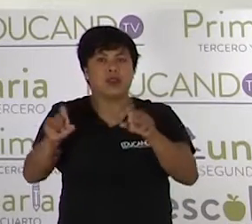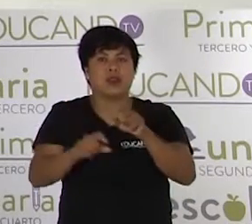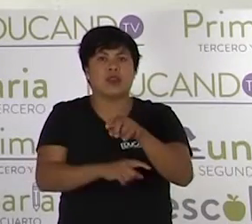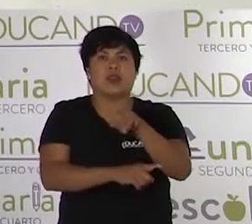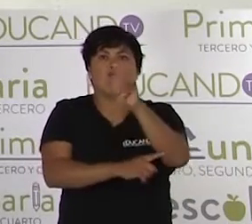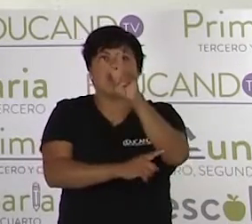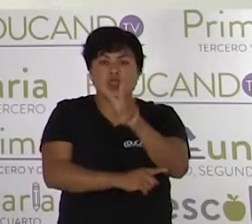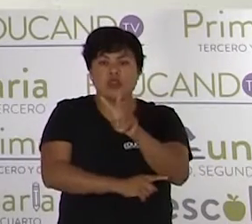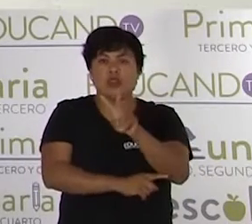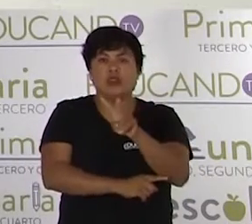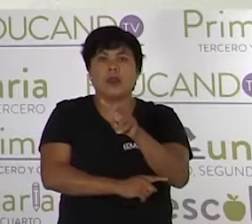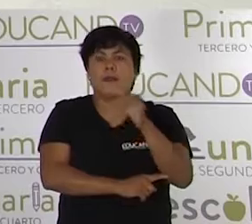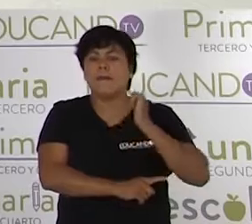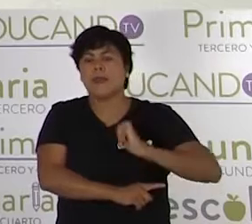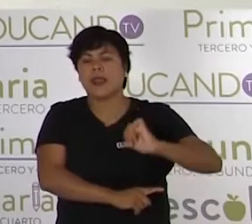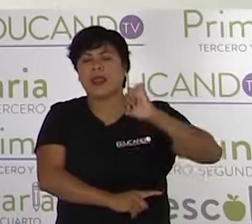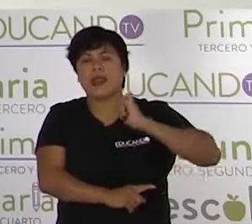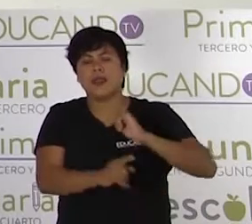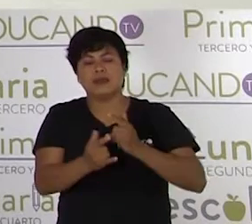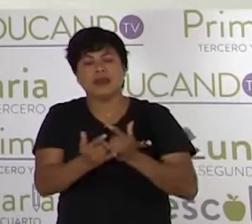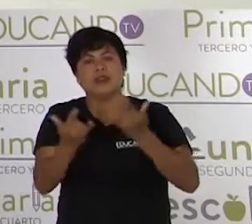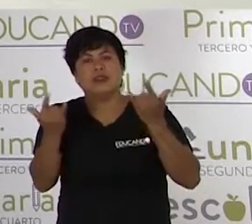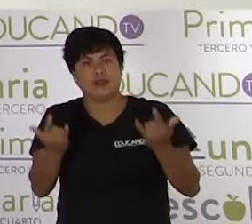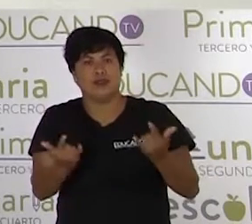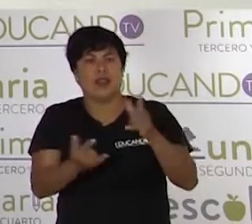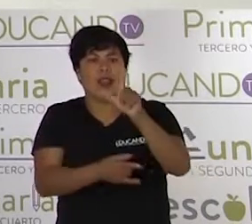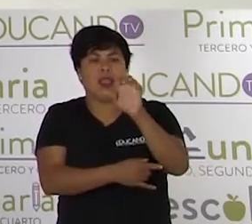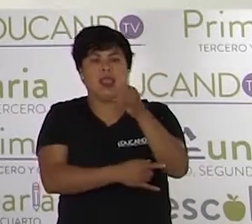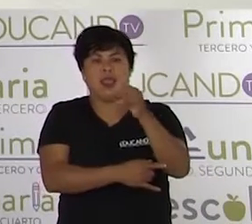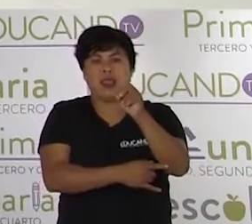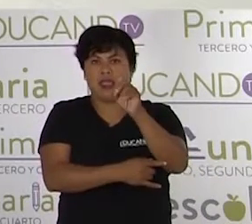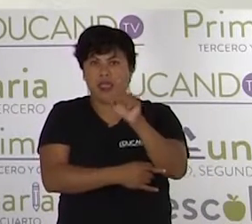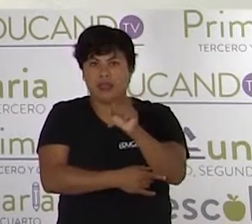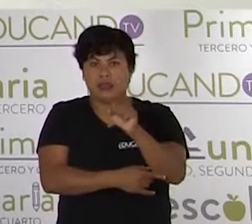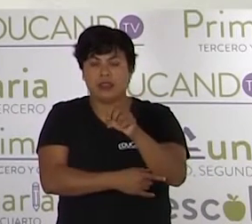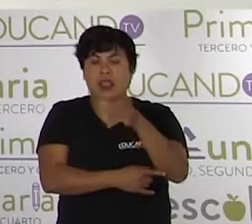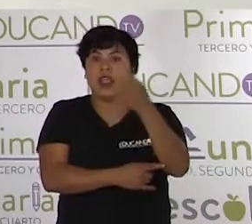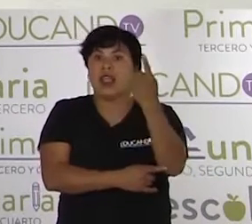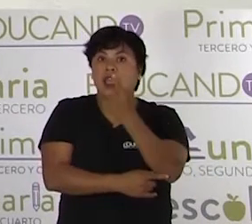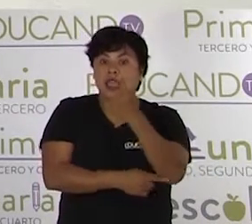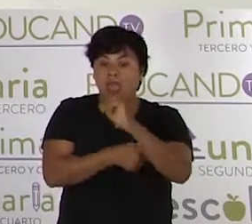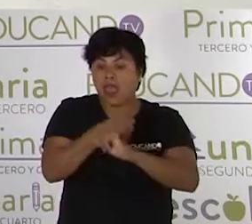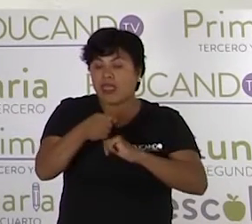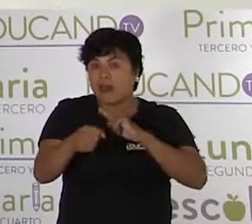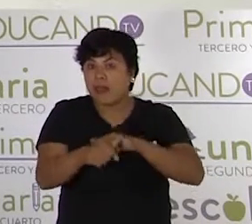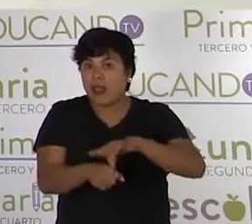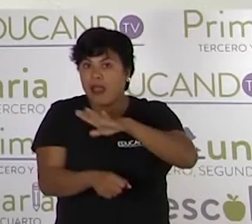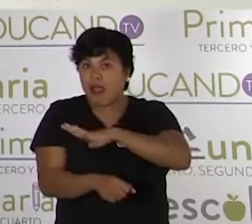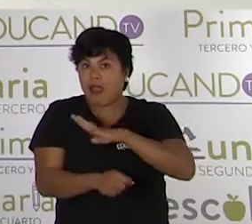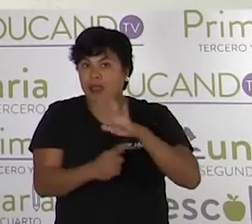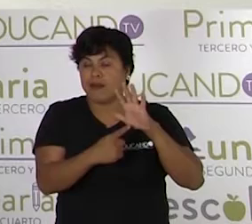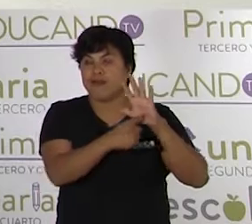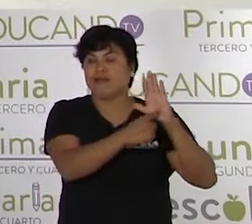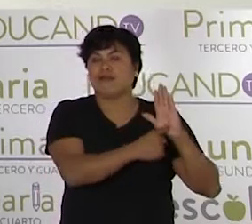viejas leyendas. Observa la portada. ¿Qué animal está en la portada?